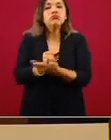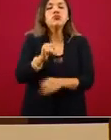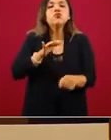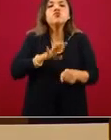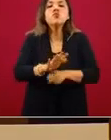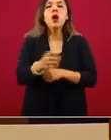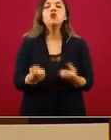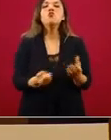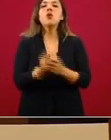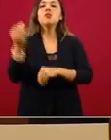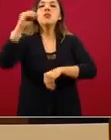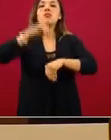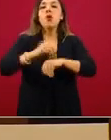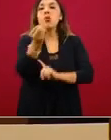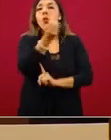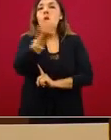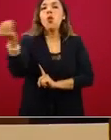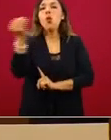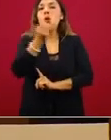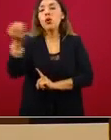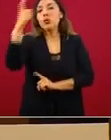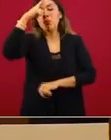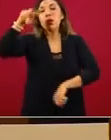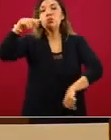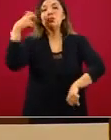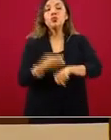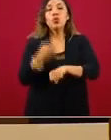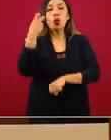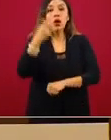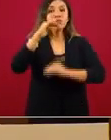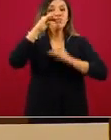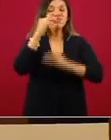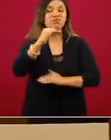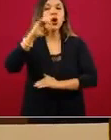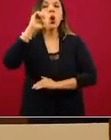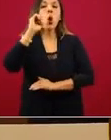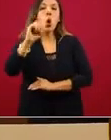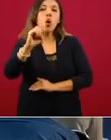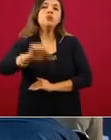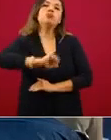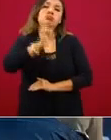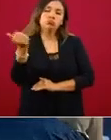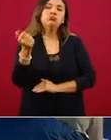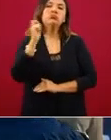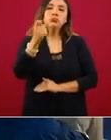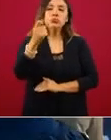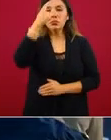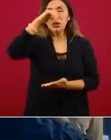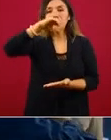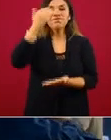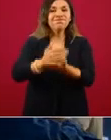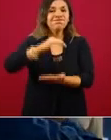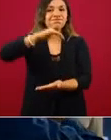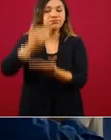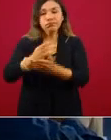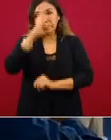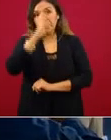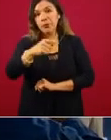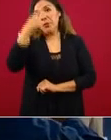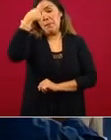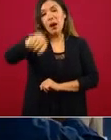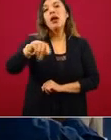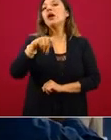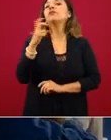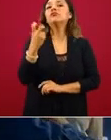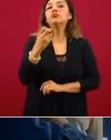la intensidad de estas acciones, o si las queremos ver desde el otro punto de vista, de estas restricciones, para